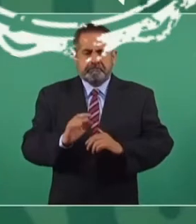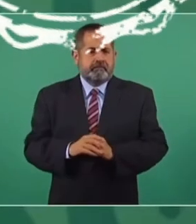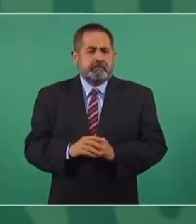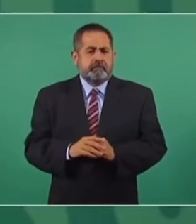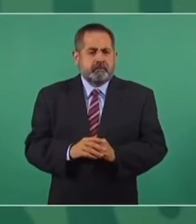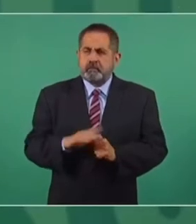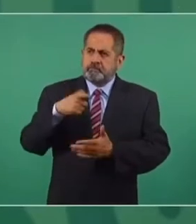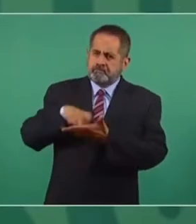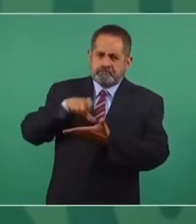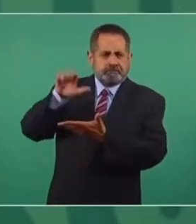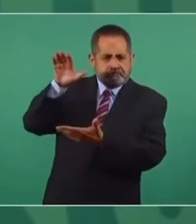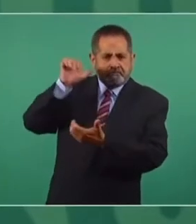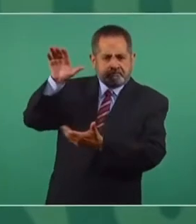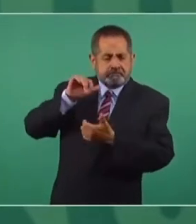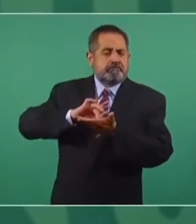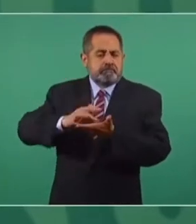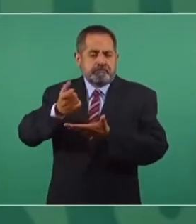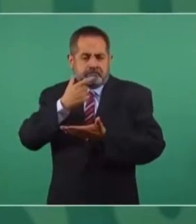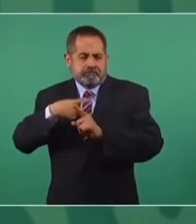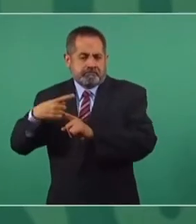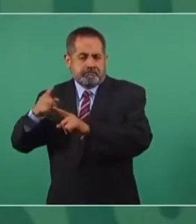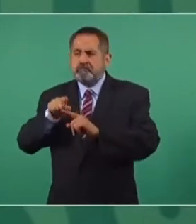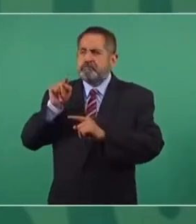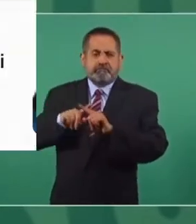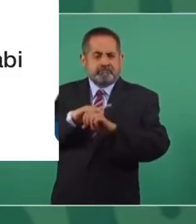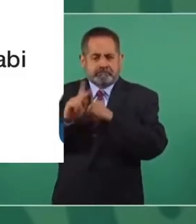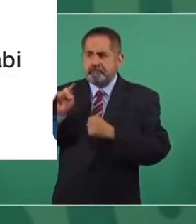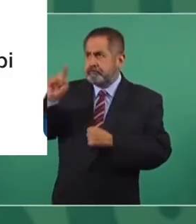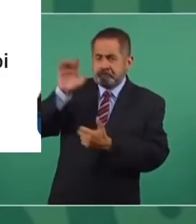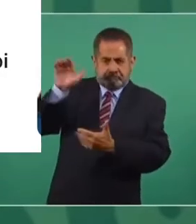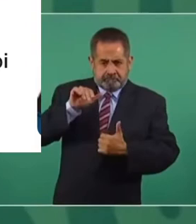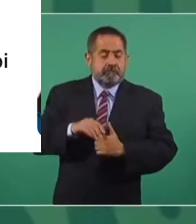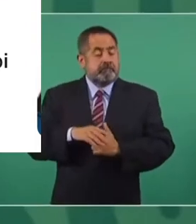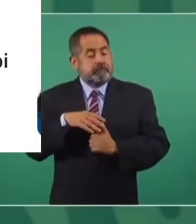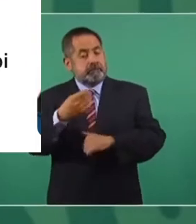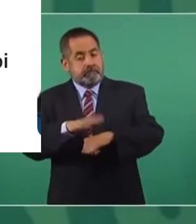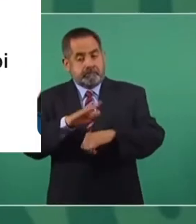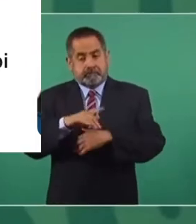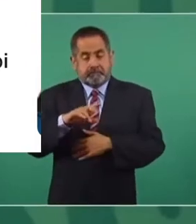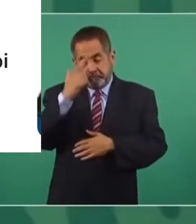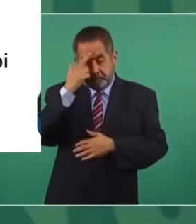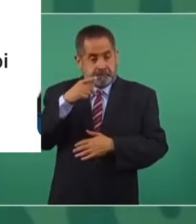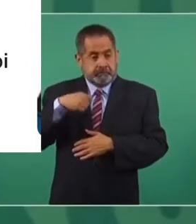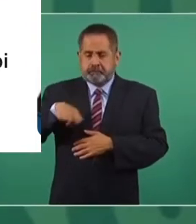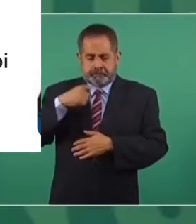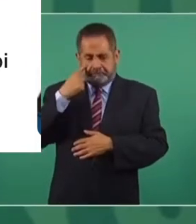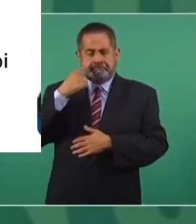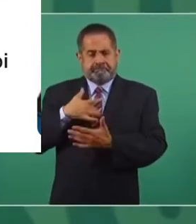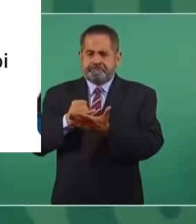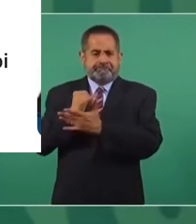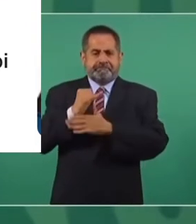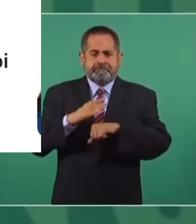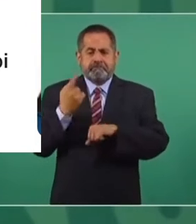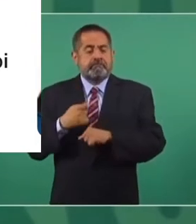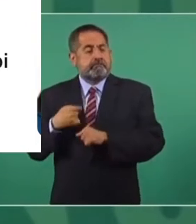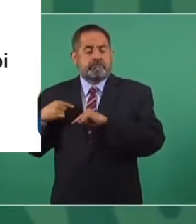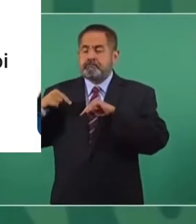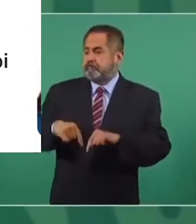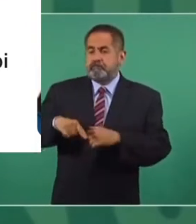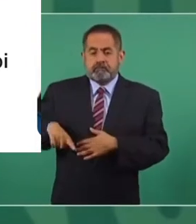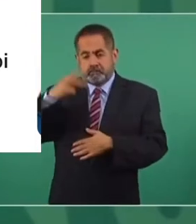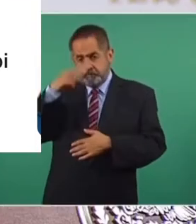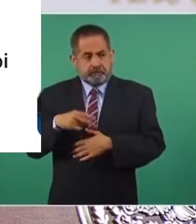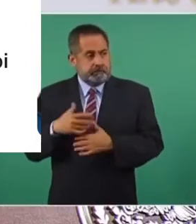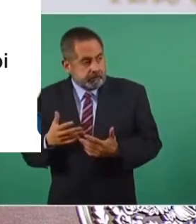se han comprado medicamentos en el extranjero. Les recuerdo que esta decisión se tomó porque cuando llegamos al